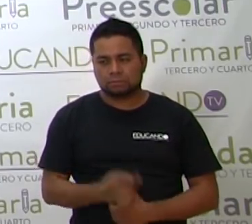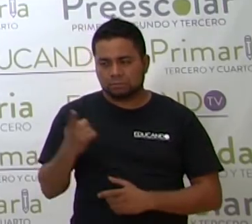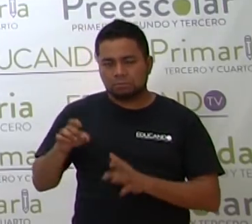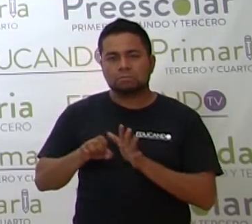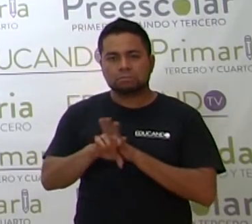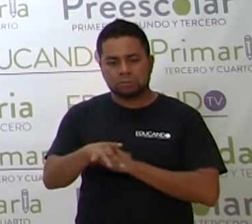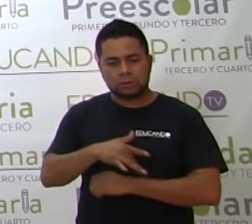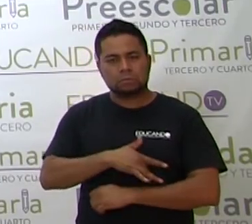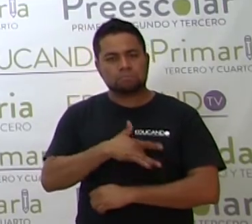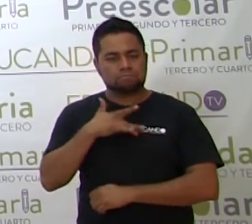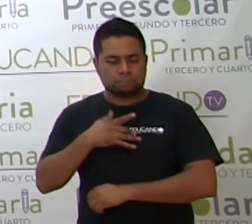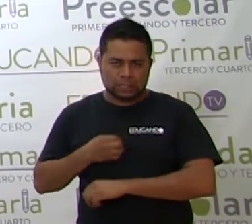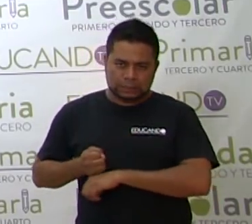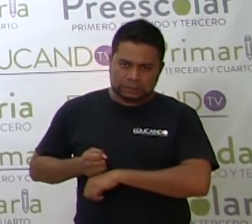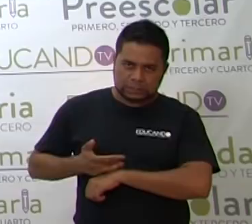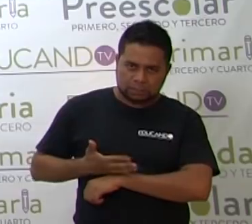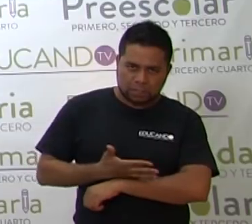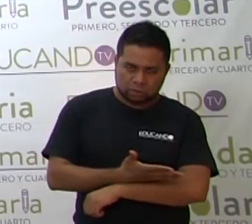sentimientos,